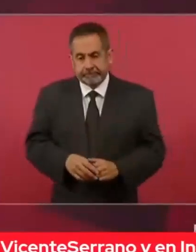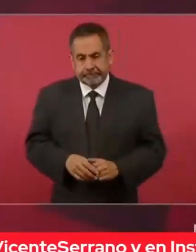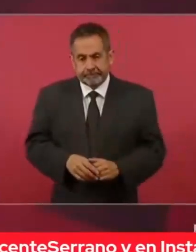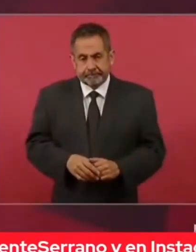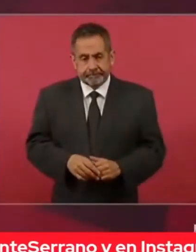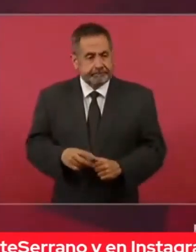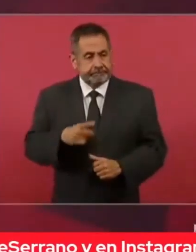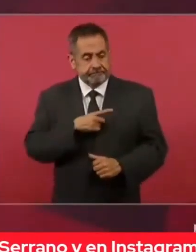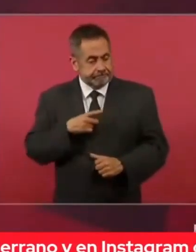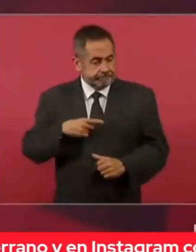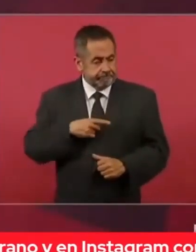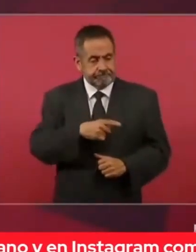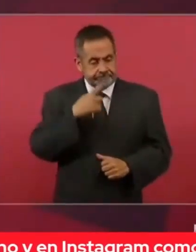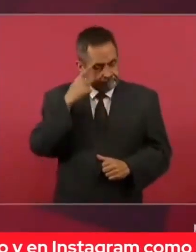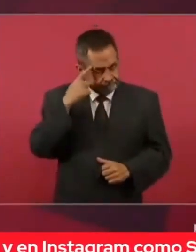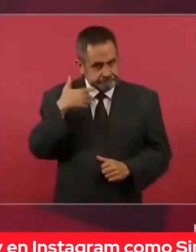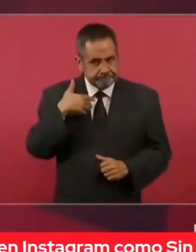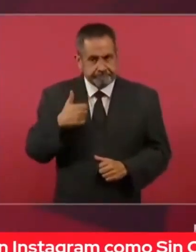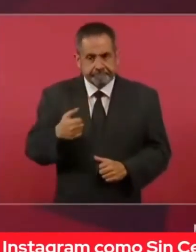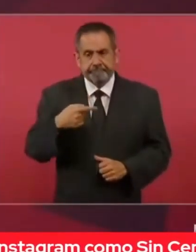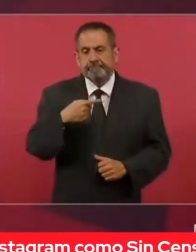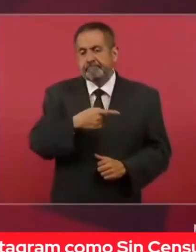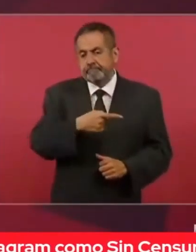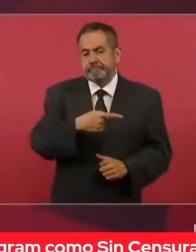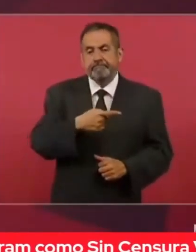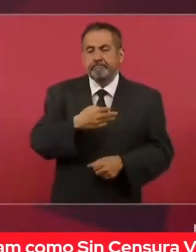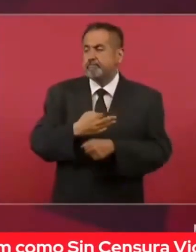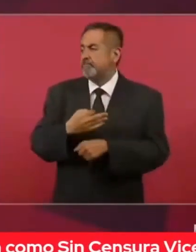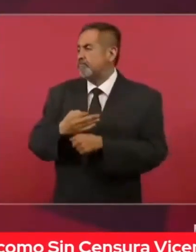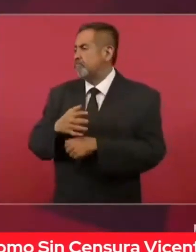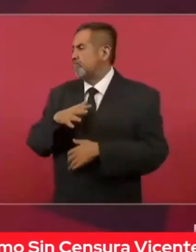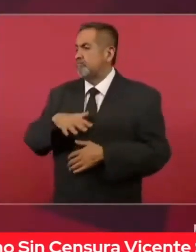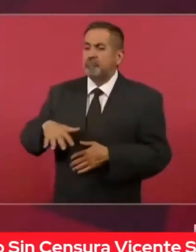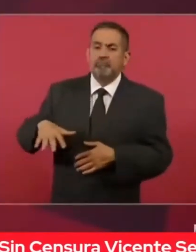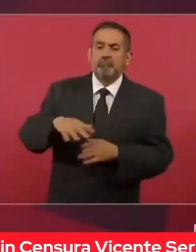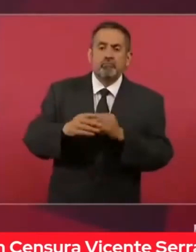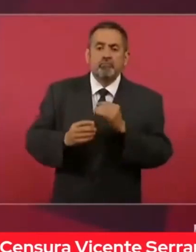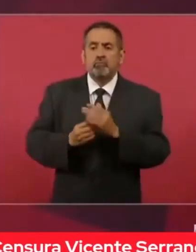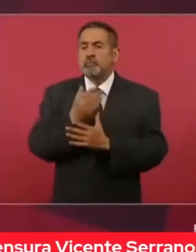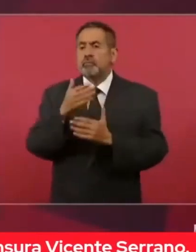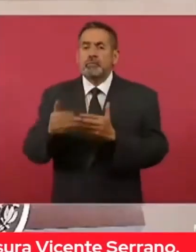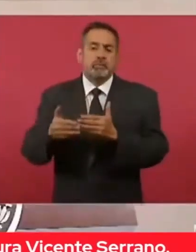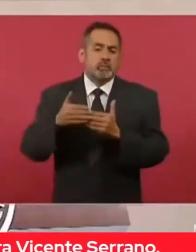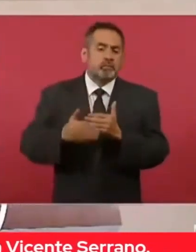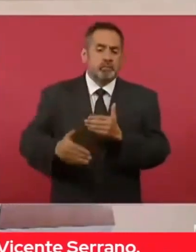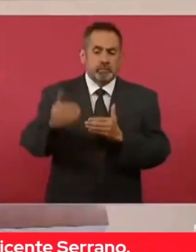tienen que entender de que estamos viviendo una etapa nueva